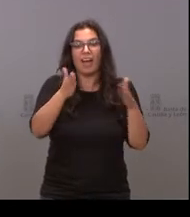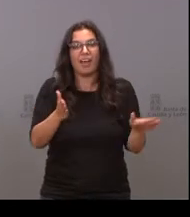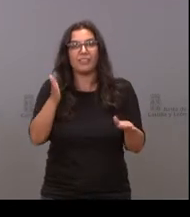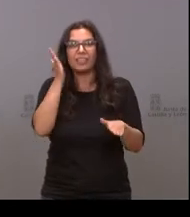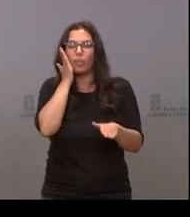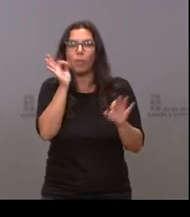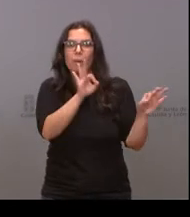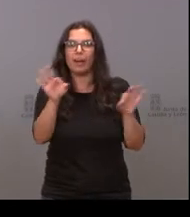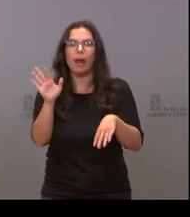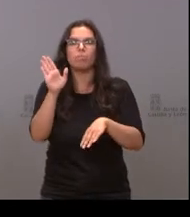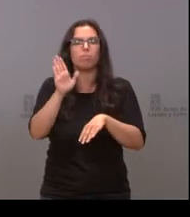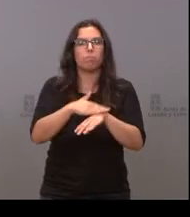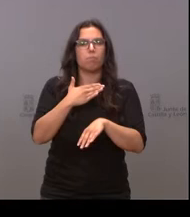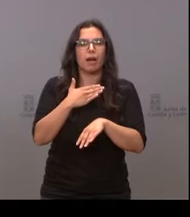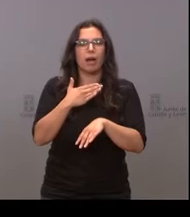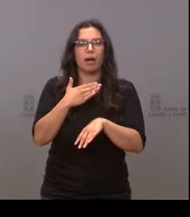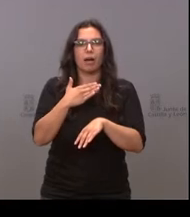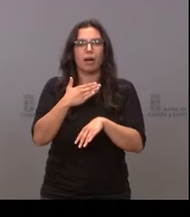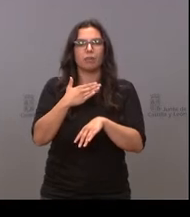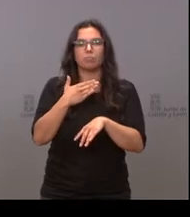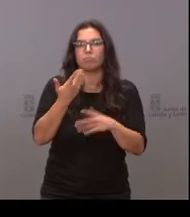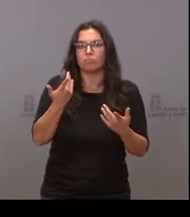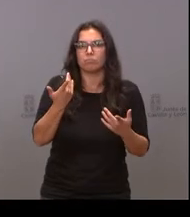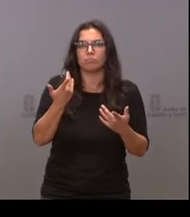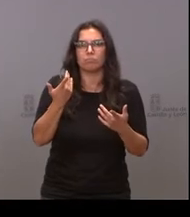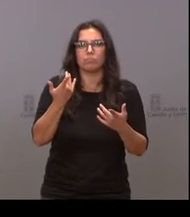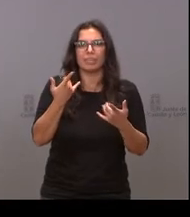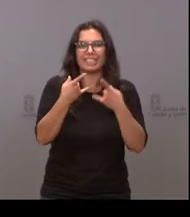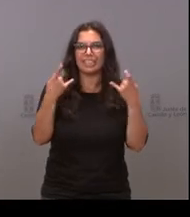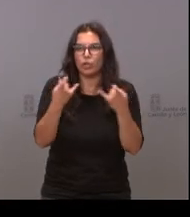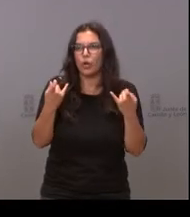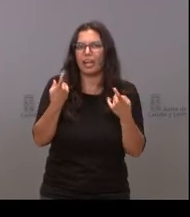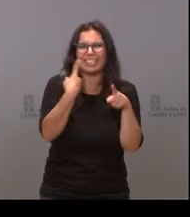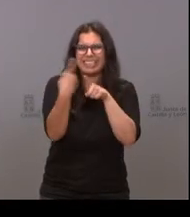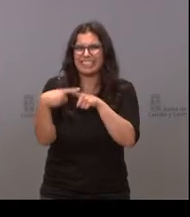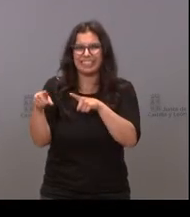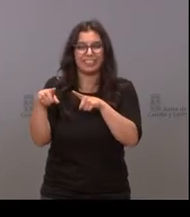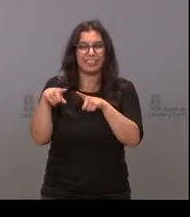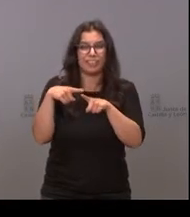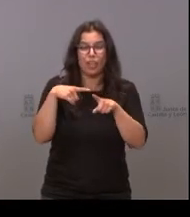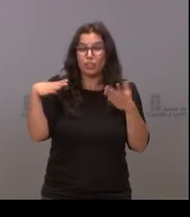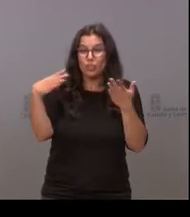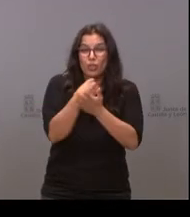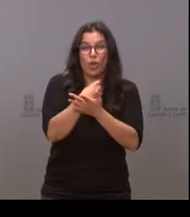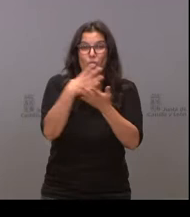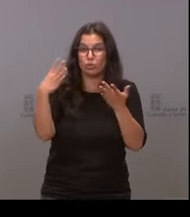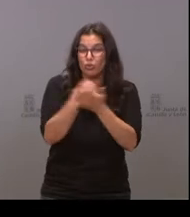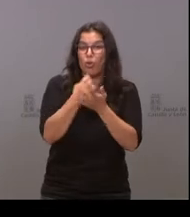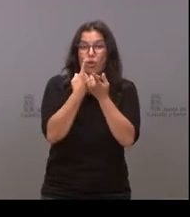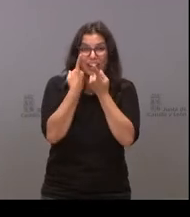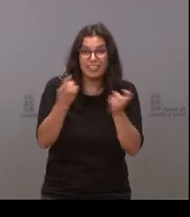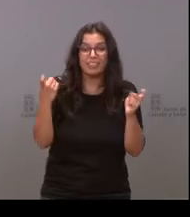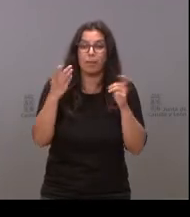incorporar elementos de sensores y cualquier otra herramienta tecnológica que les